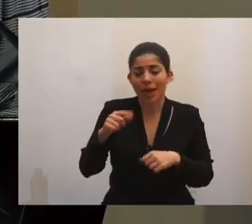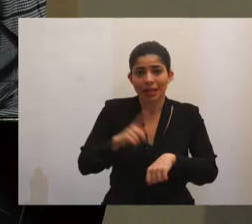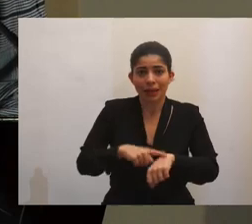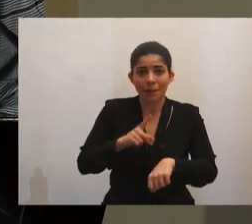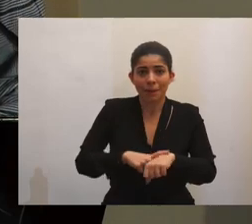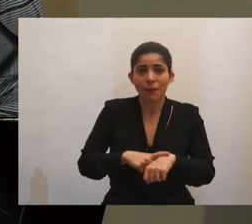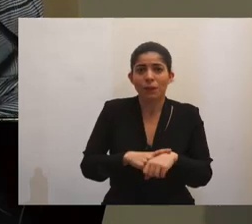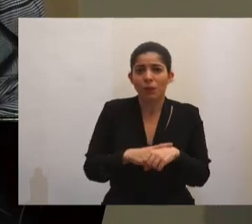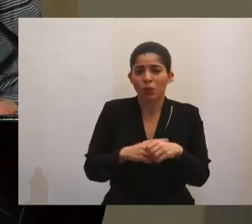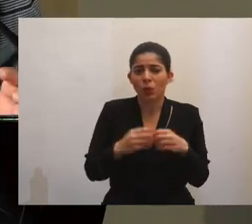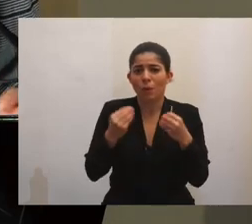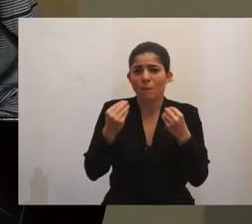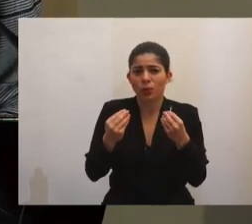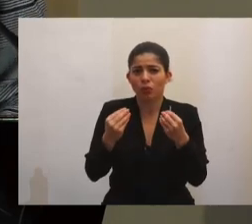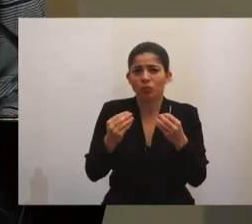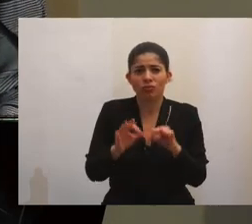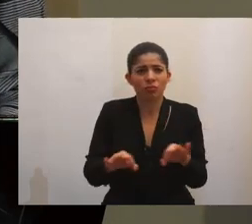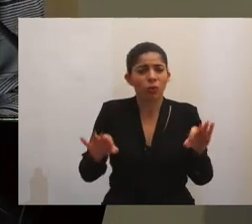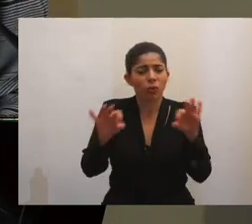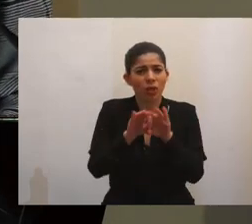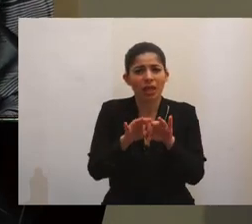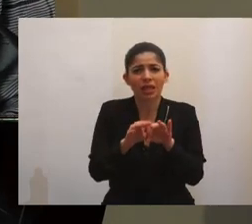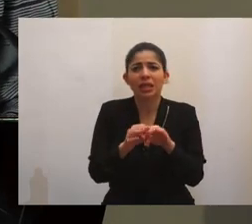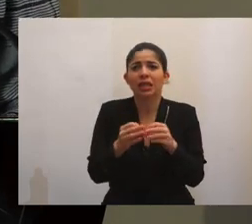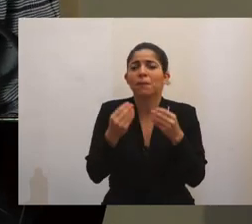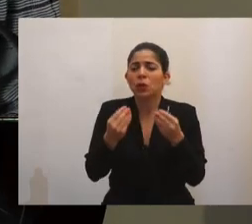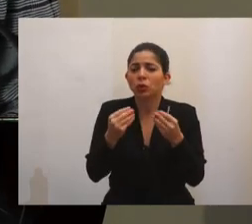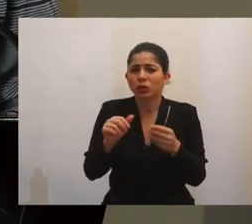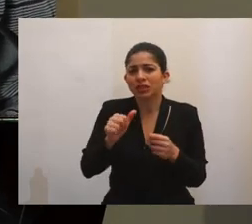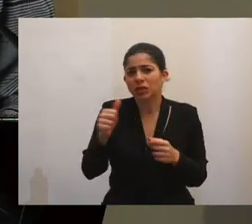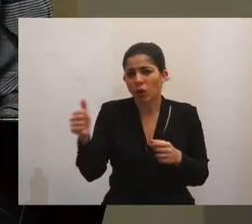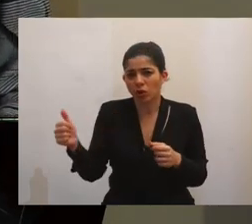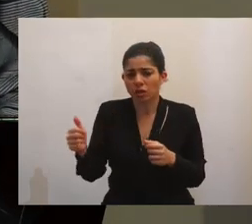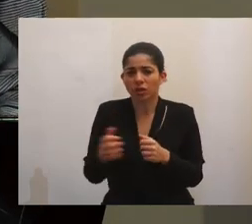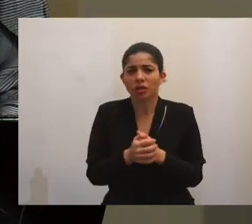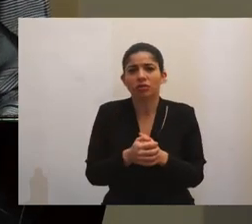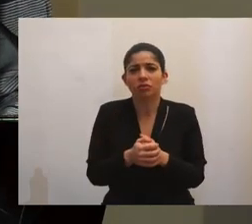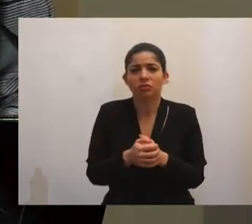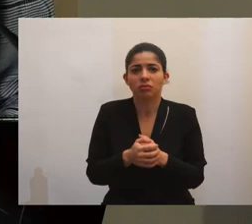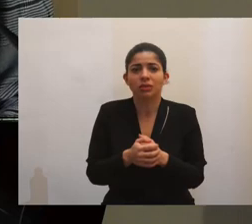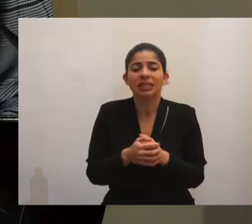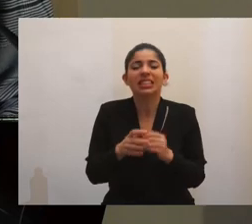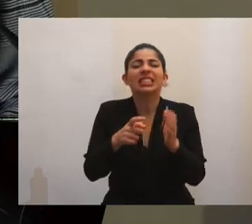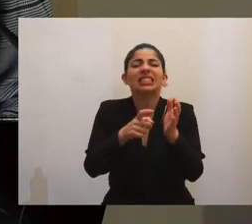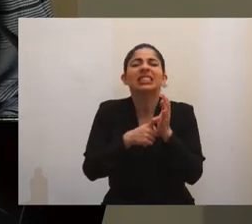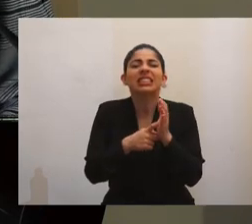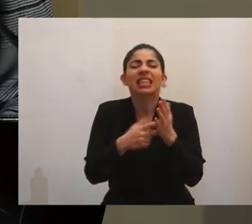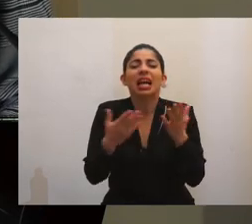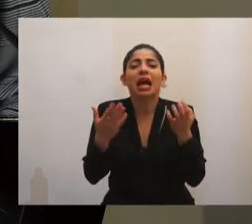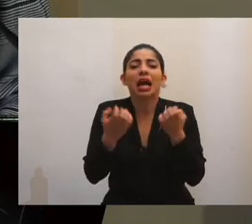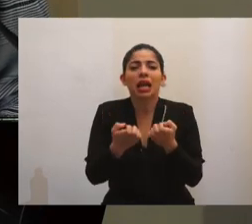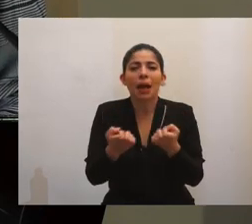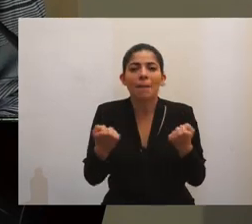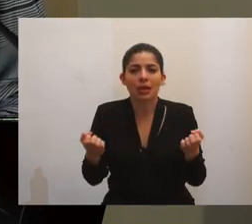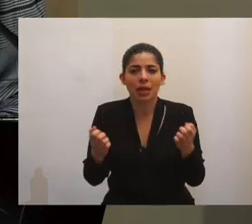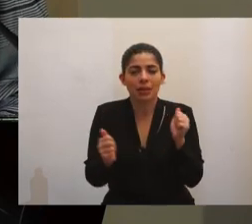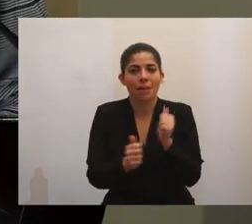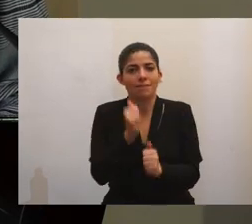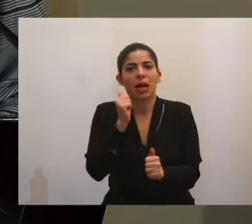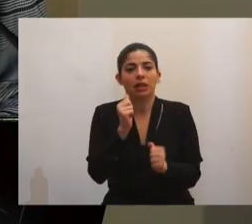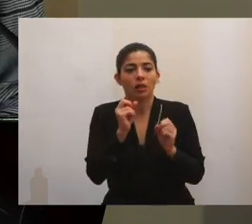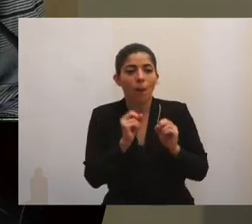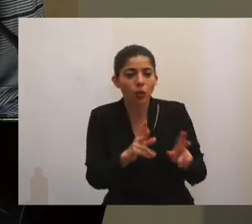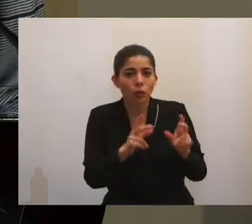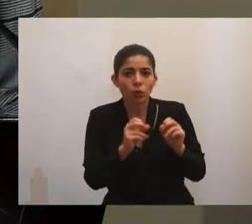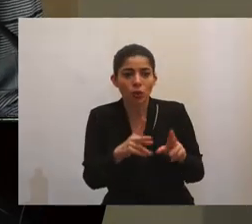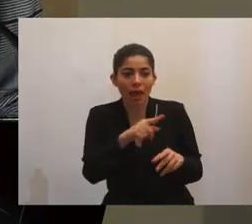tan absolutamente relevante y muchas más. Lo que se requiere es instrumentalizar mayores oportunidades